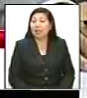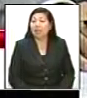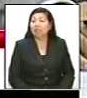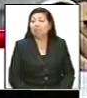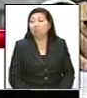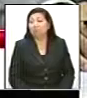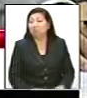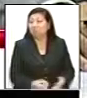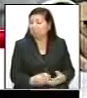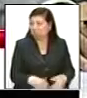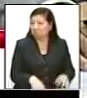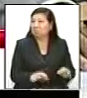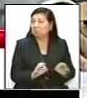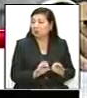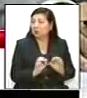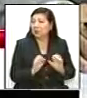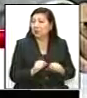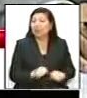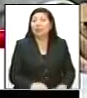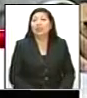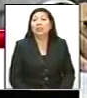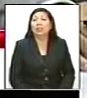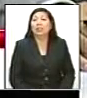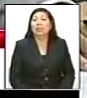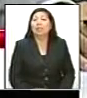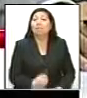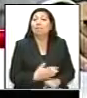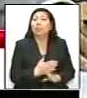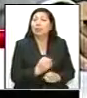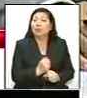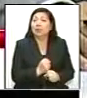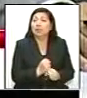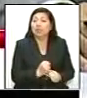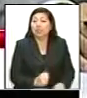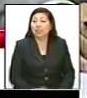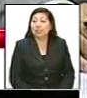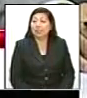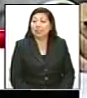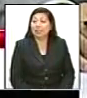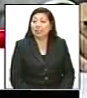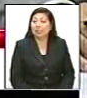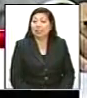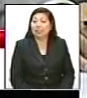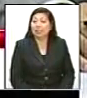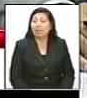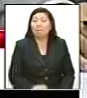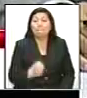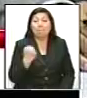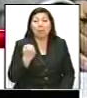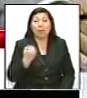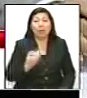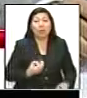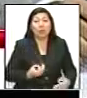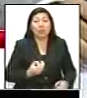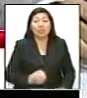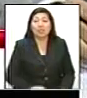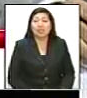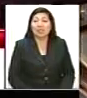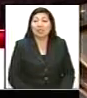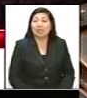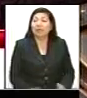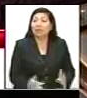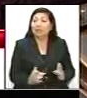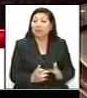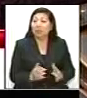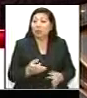Juega un papel importante en el funcionamiento del poder jurisdiccional, ¿no? O sea, de la